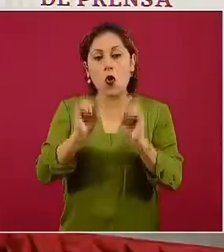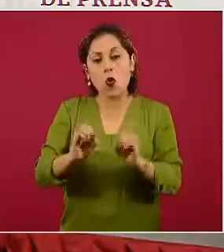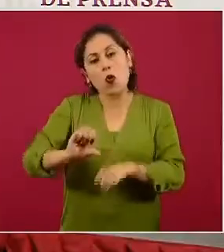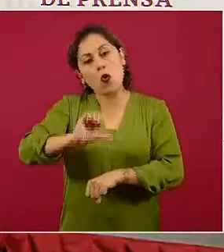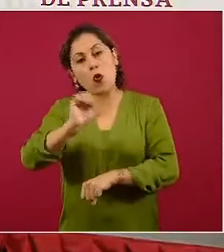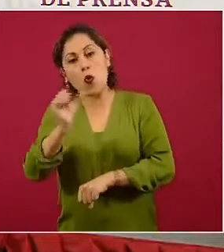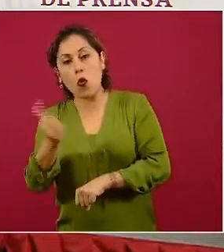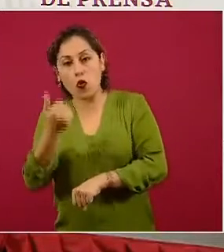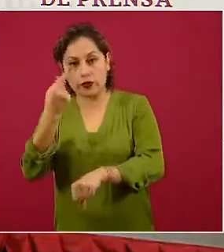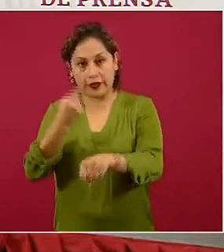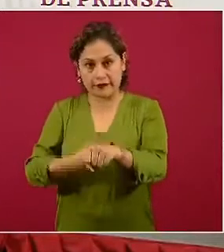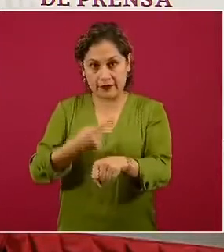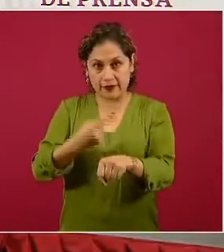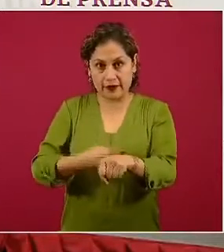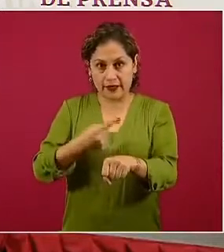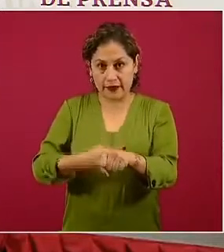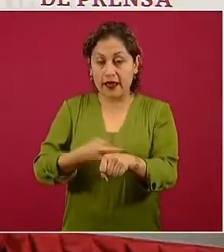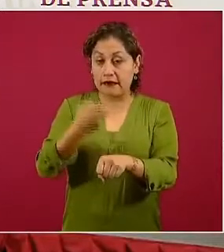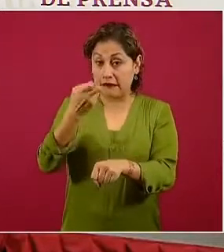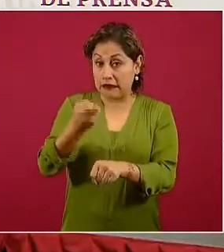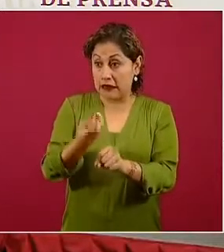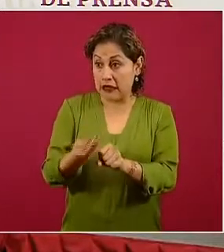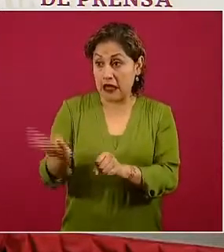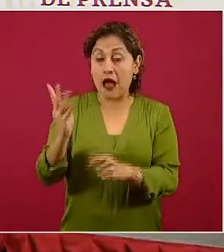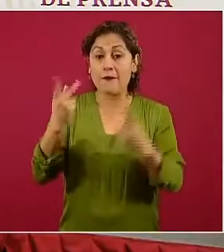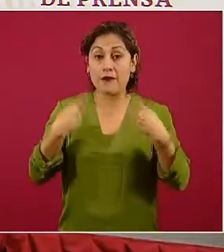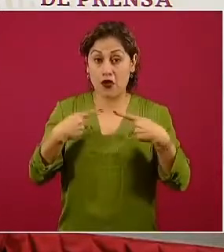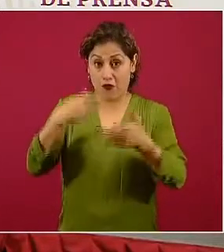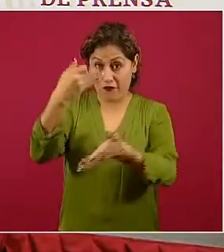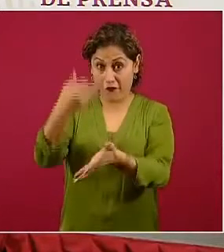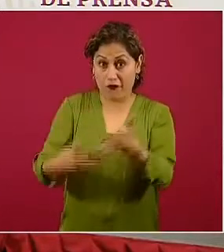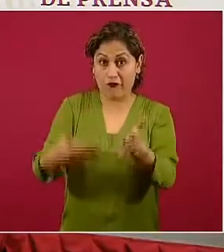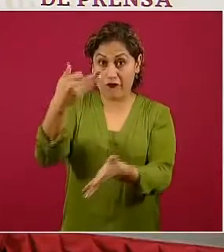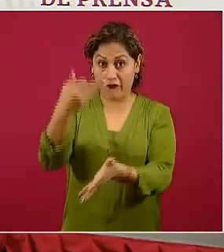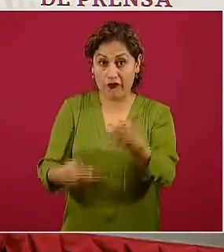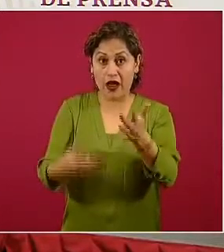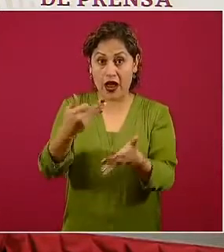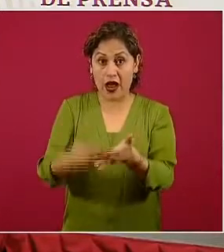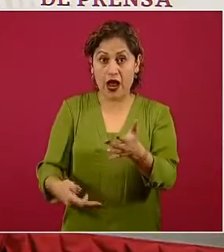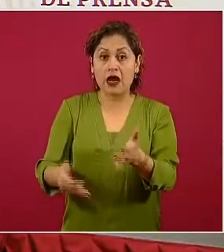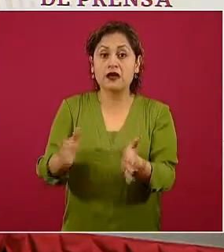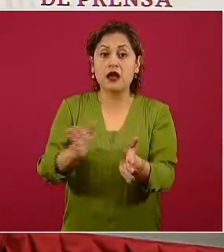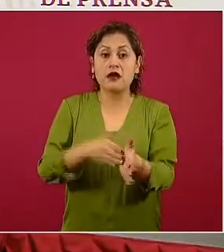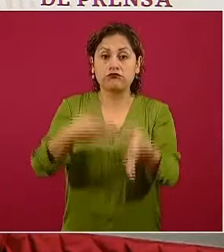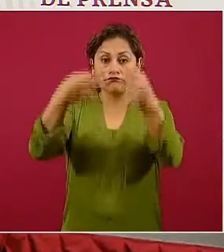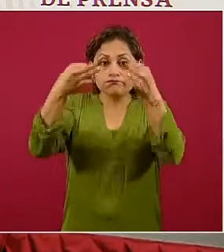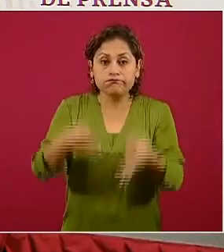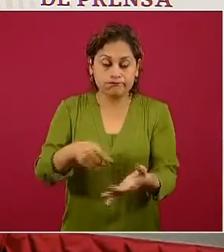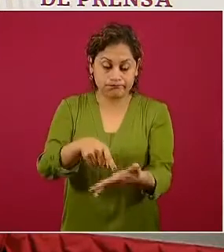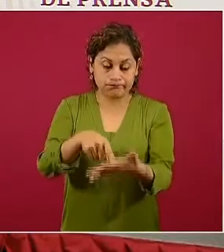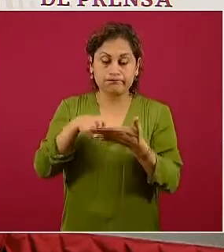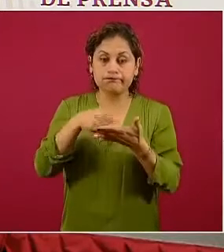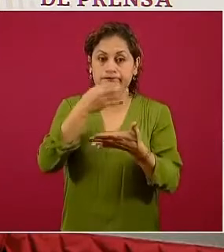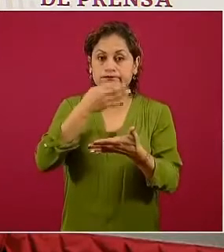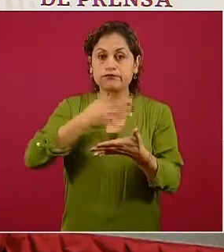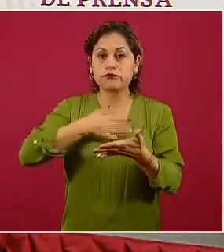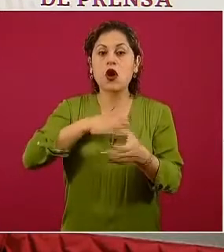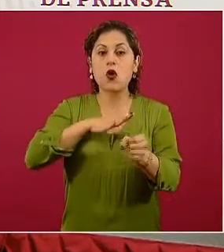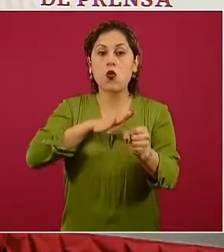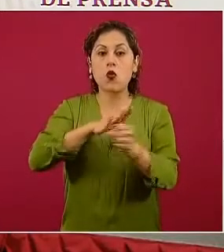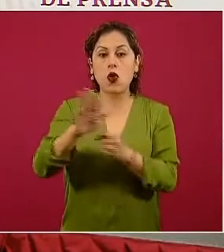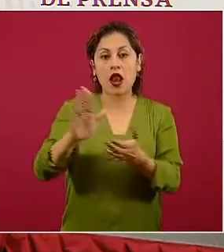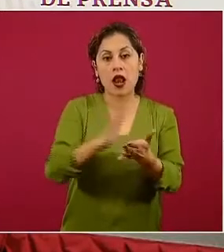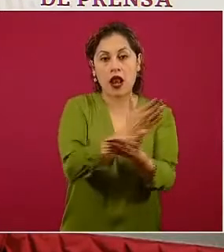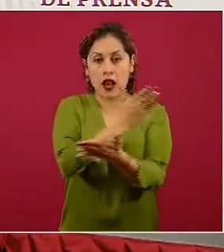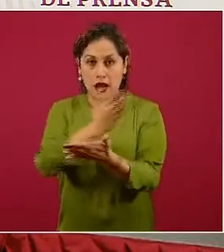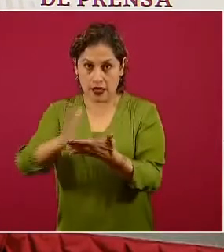tienen pendiente una dictaminación clínica epidemiológica, que es la que les puede conferir la clasificación finalmente